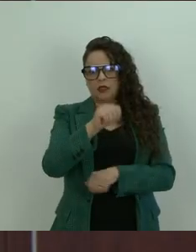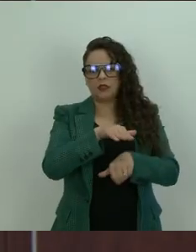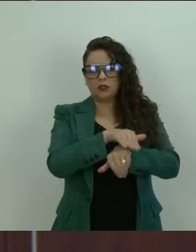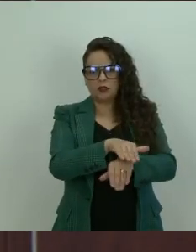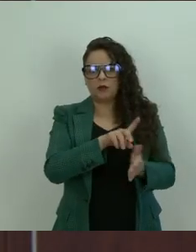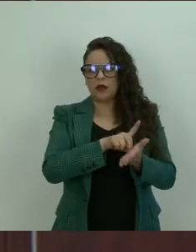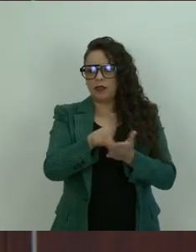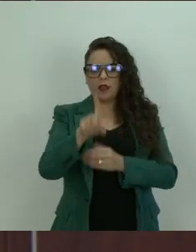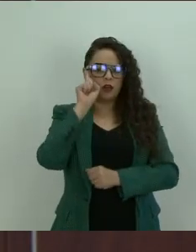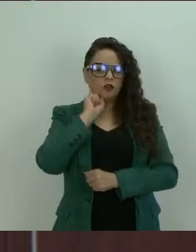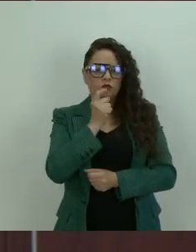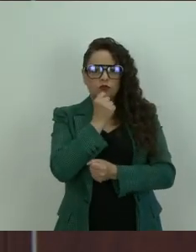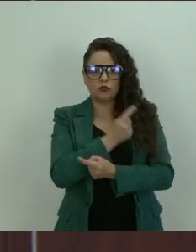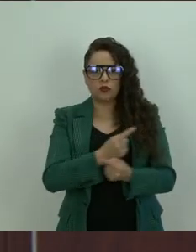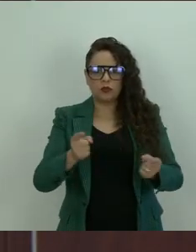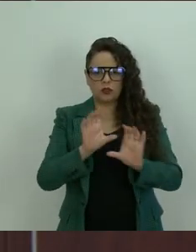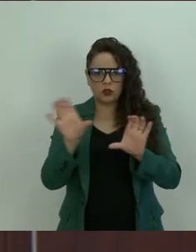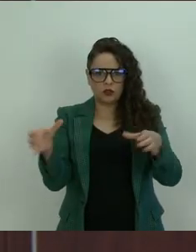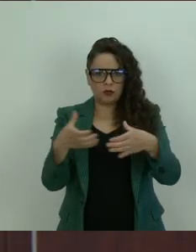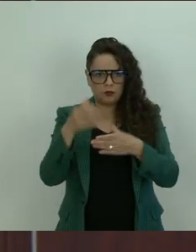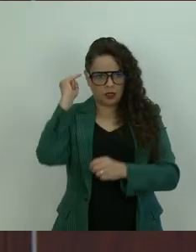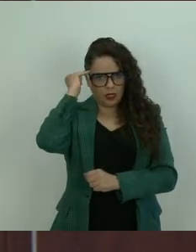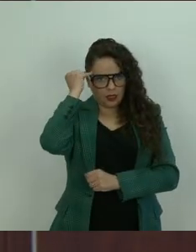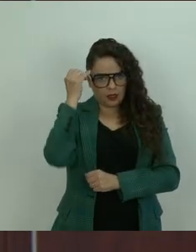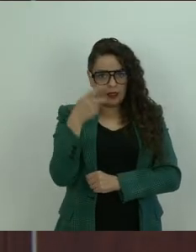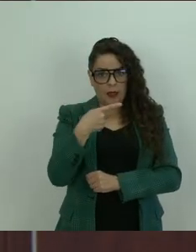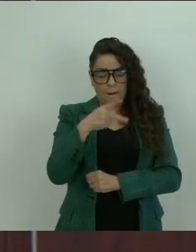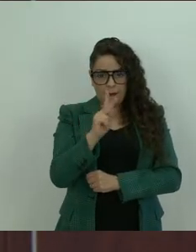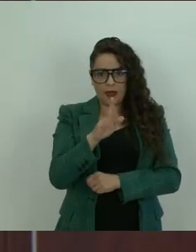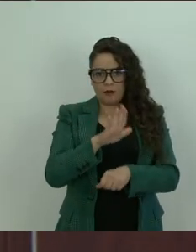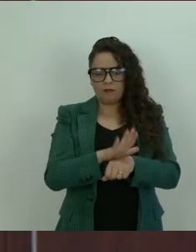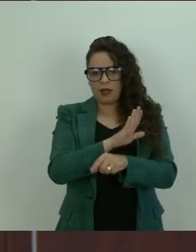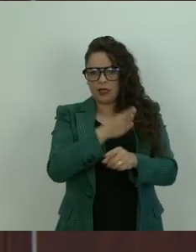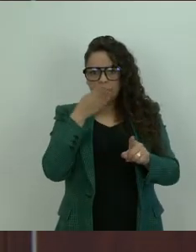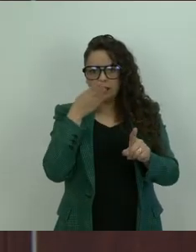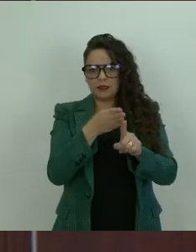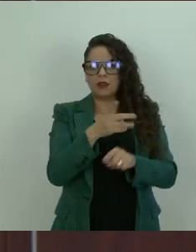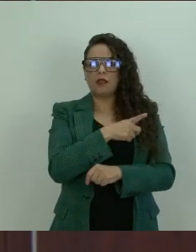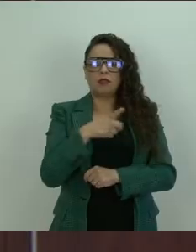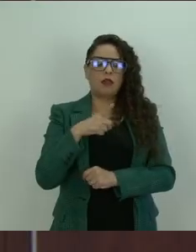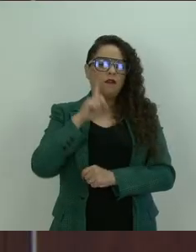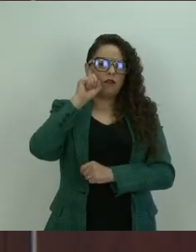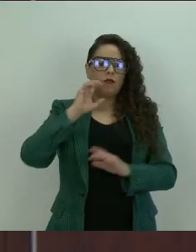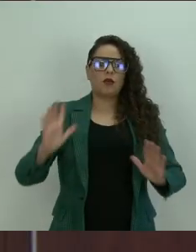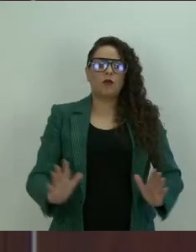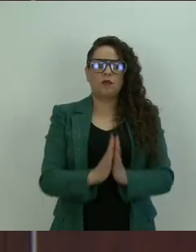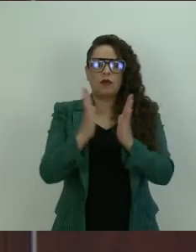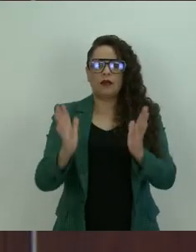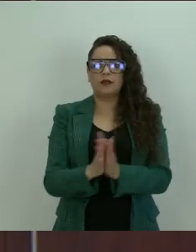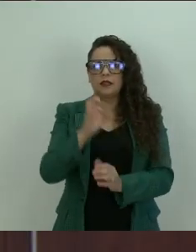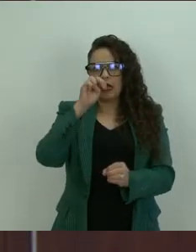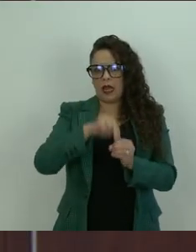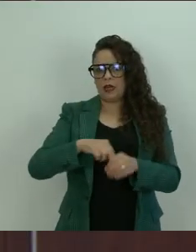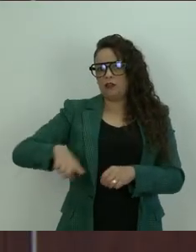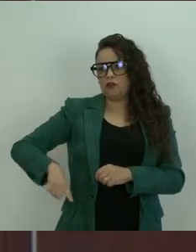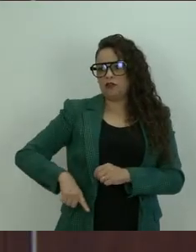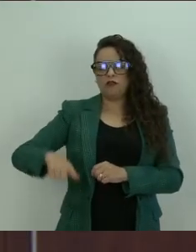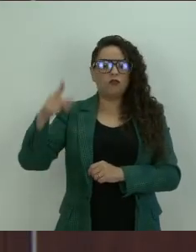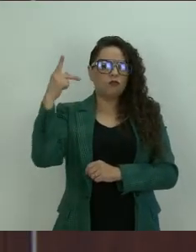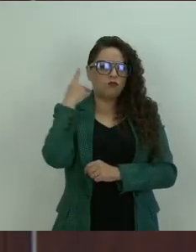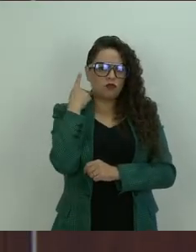se refiere específicamente a la mayor participación de las mujeres en espacios de toma de decisión, y va a haber